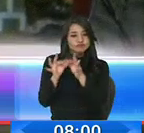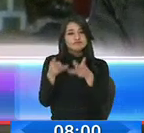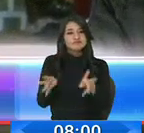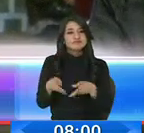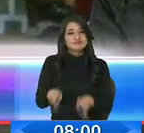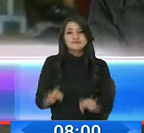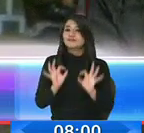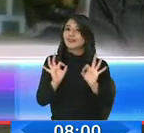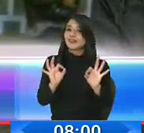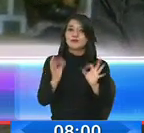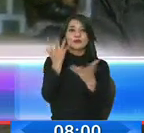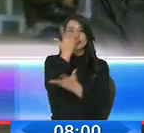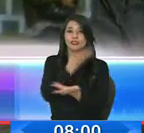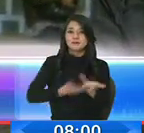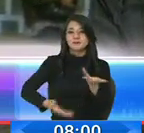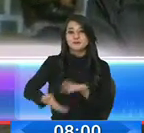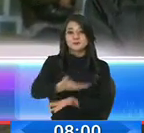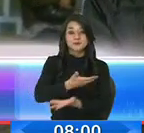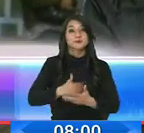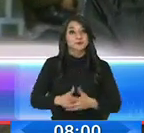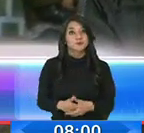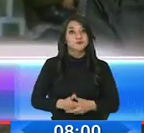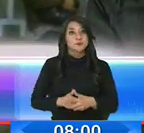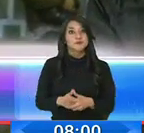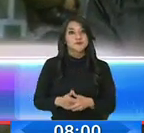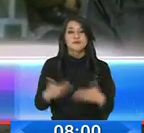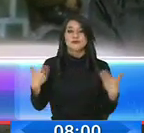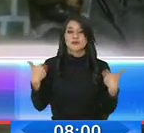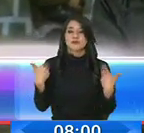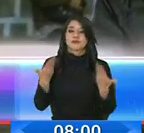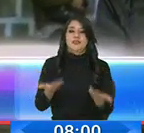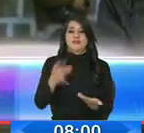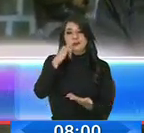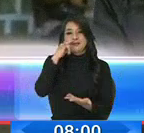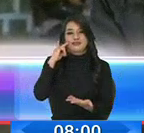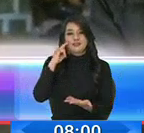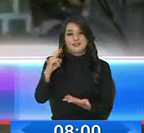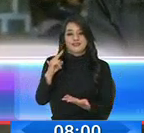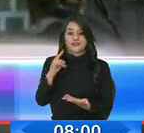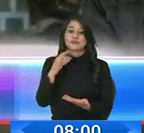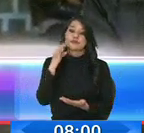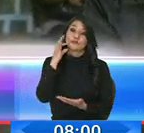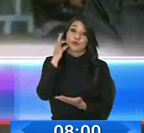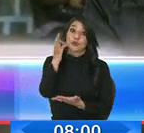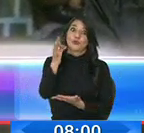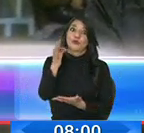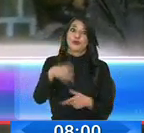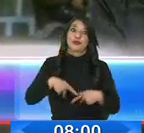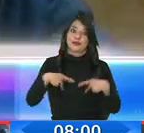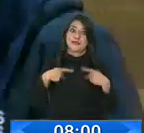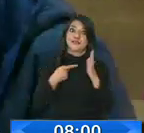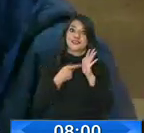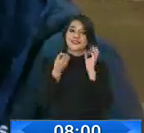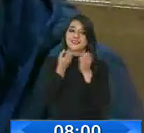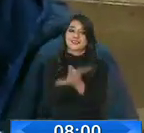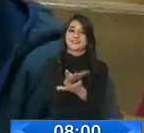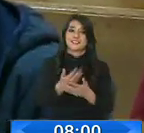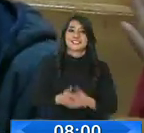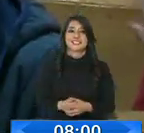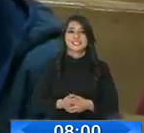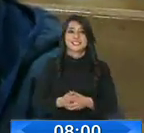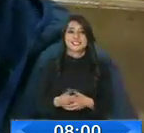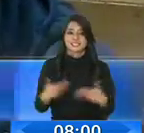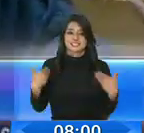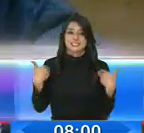chévere compartir y dar alegrías pues a los más pequeños para algún día dar testimonio de vida. Pues. En medio de alegría